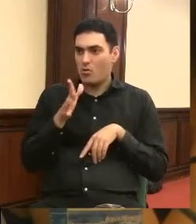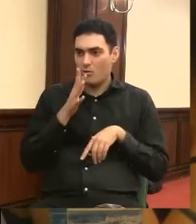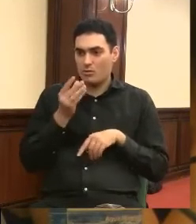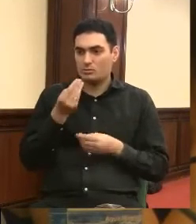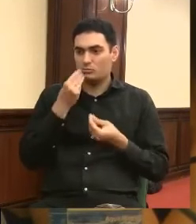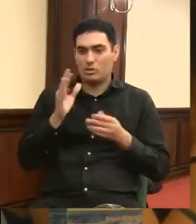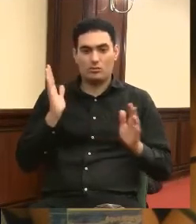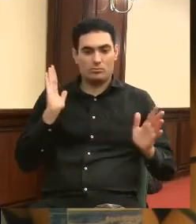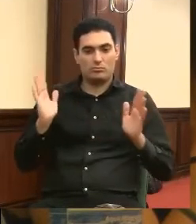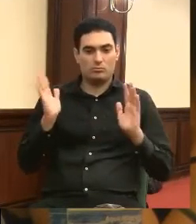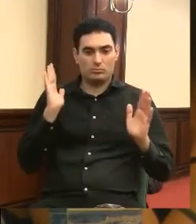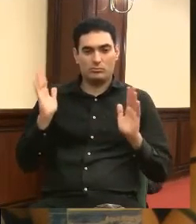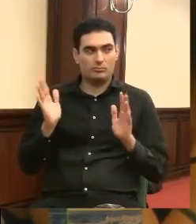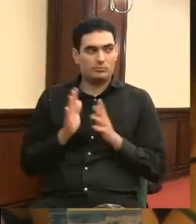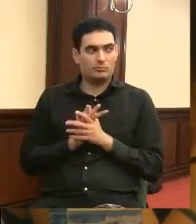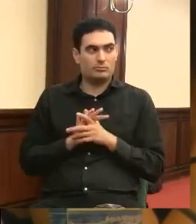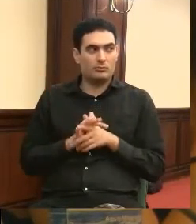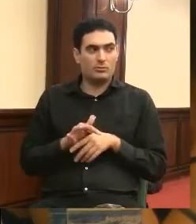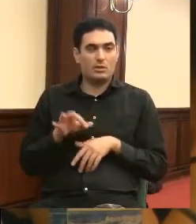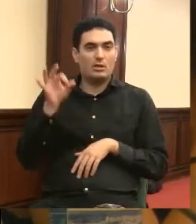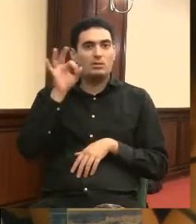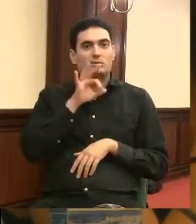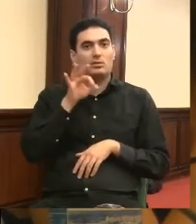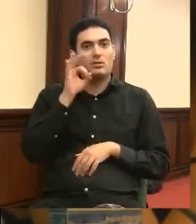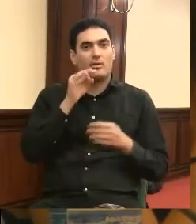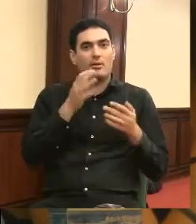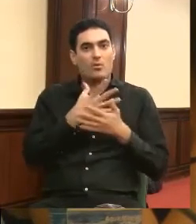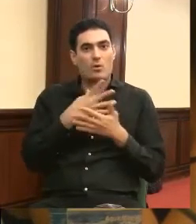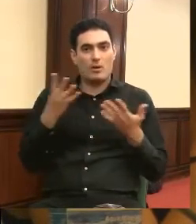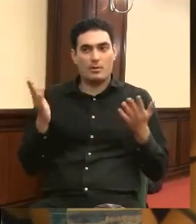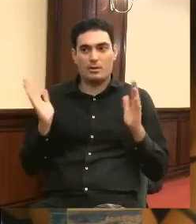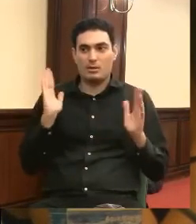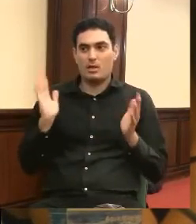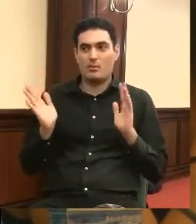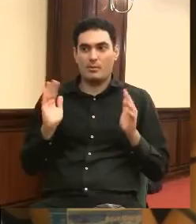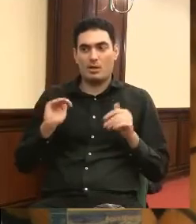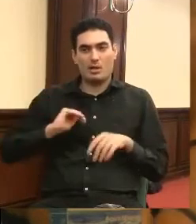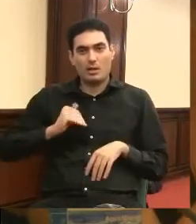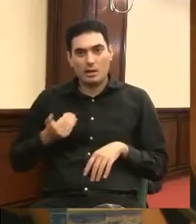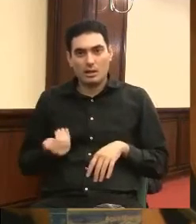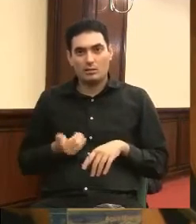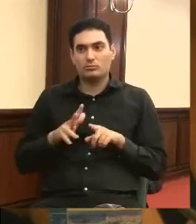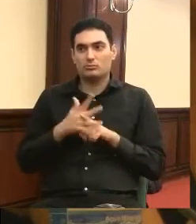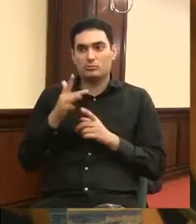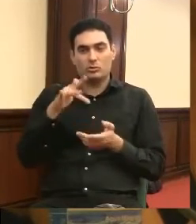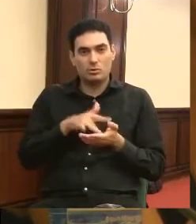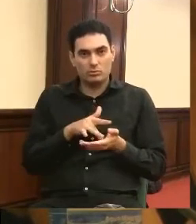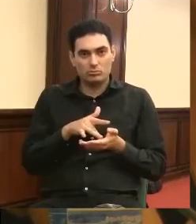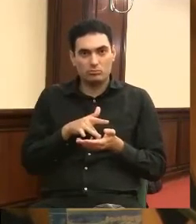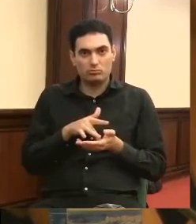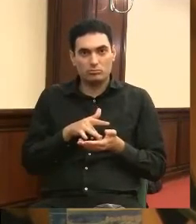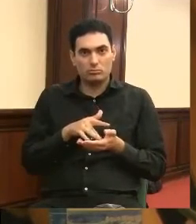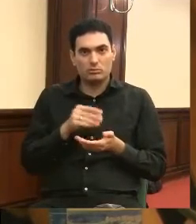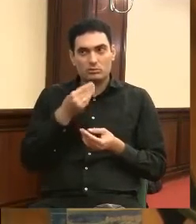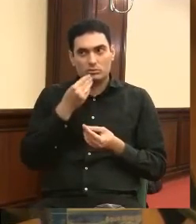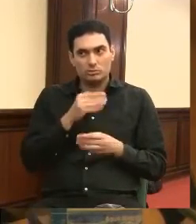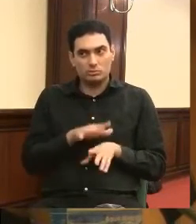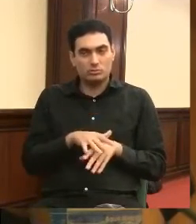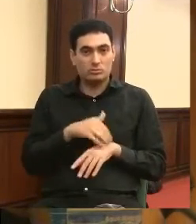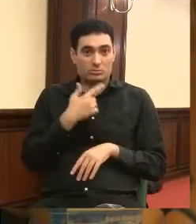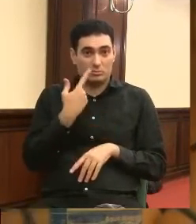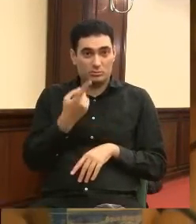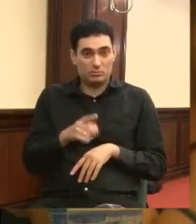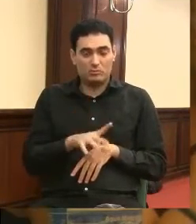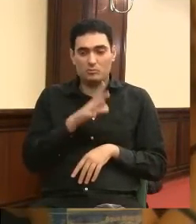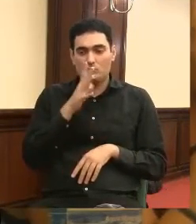histórica como es el siglo XIX, una etapa rica en acontecimientos históricos, como